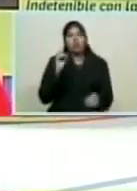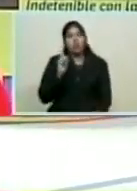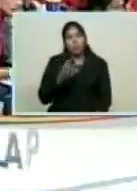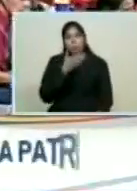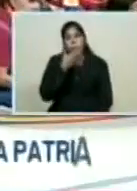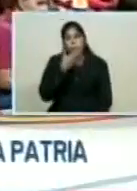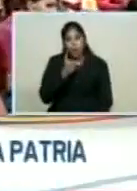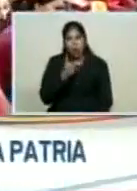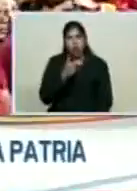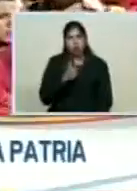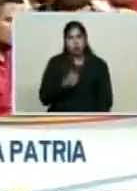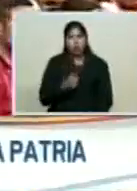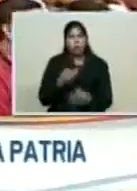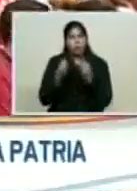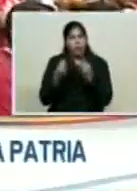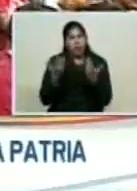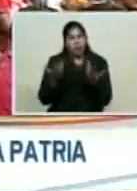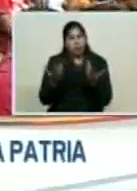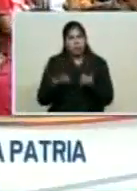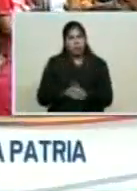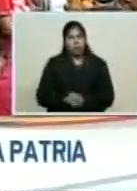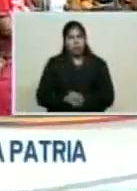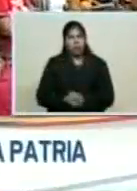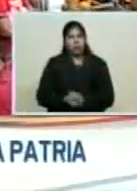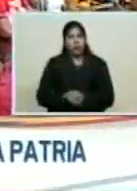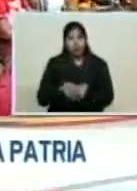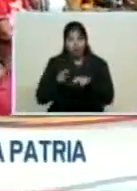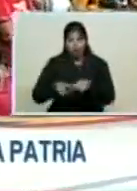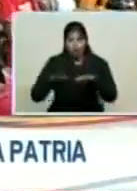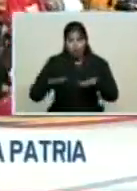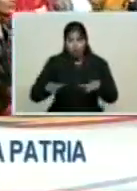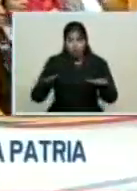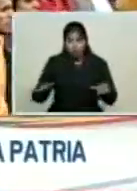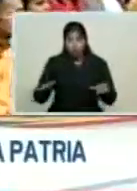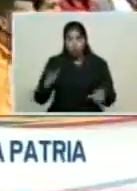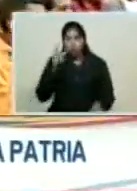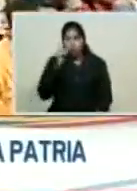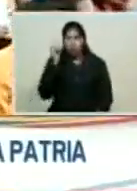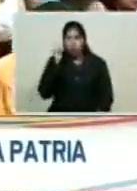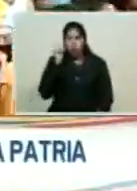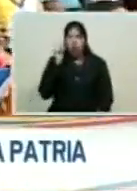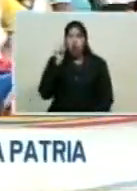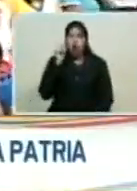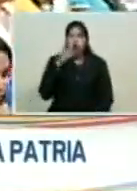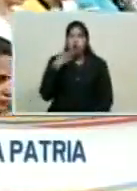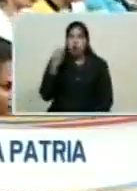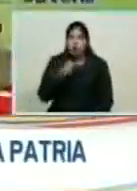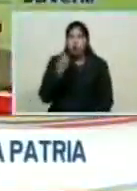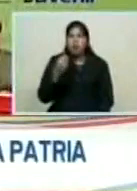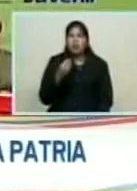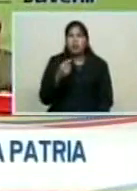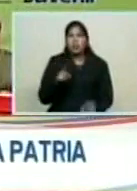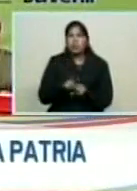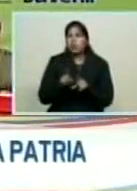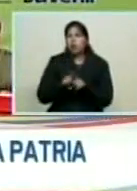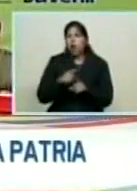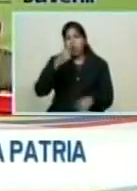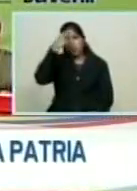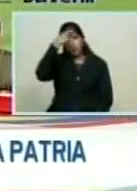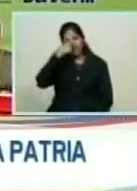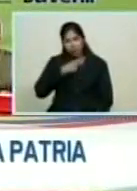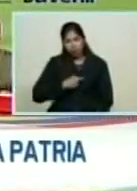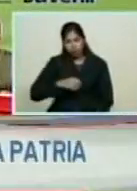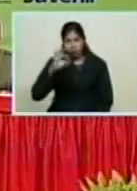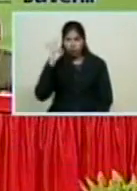mejorar para tener en niños, niñas y jóvenes el potencial de